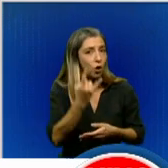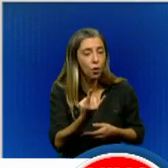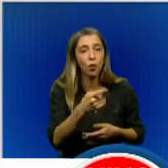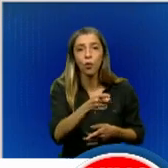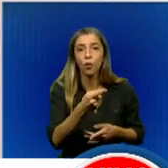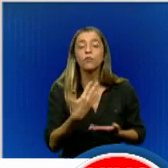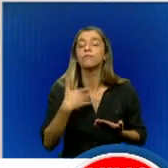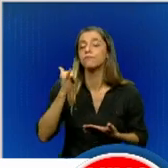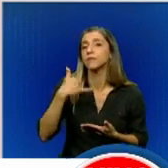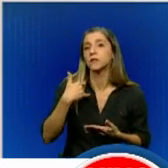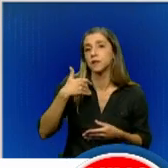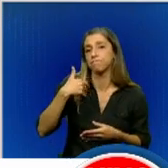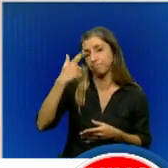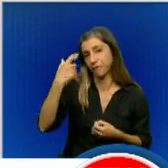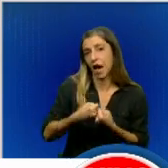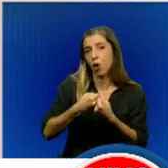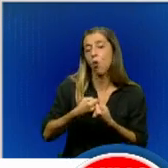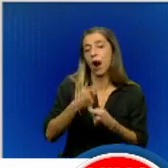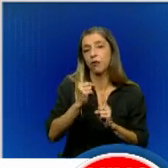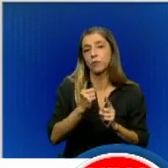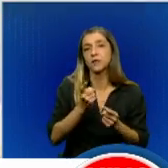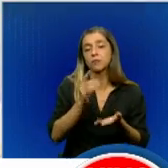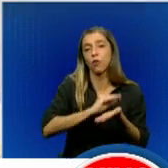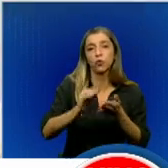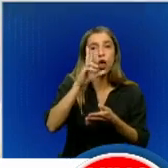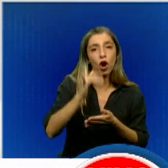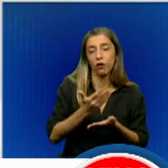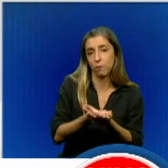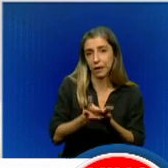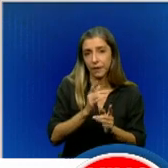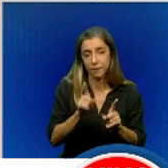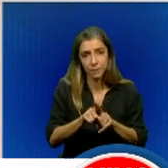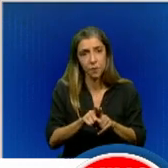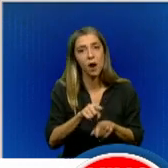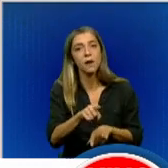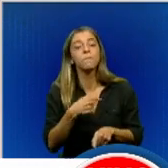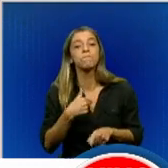presidente para acompañar la emoción del diputado rodríguez el nombre de nuestro bloque bien